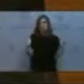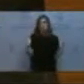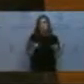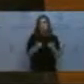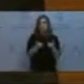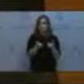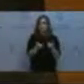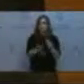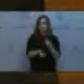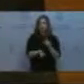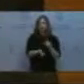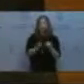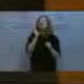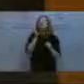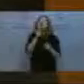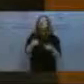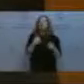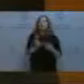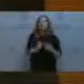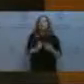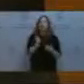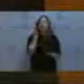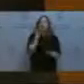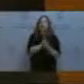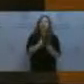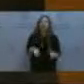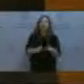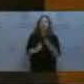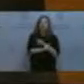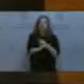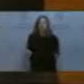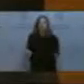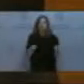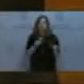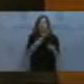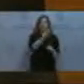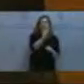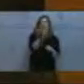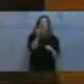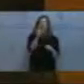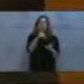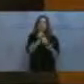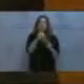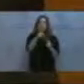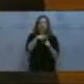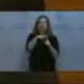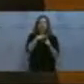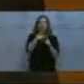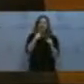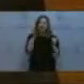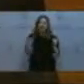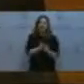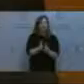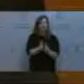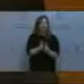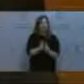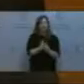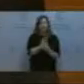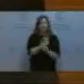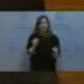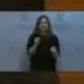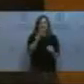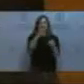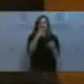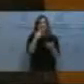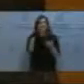producción de residuos, no van a apostar por el reciclaje, no van a reducir la bolsa negra, que no bajará de 320.000 toneladas. Usted dice que la va a bajar a la mitad. Habrá